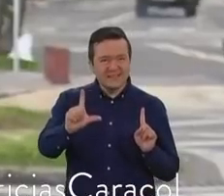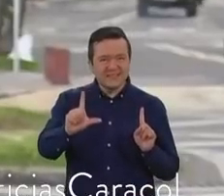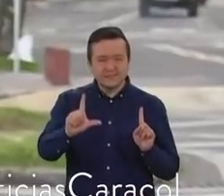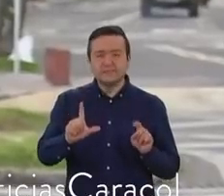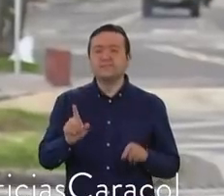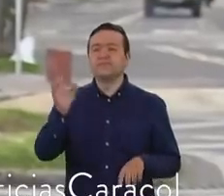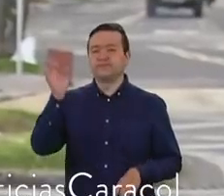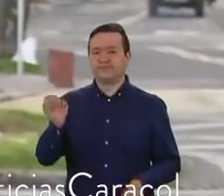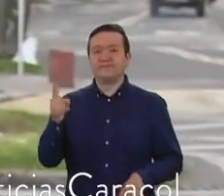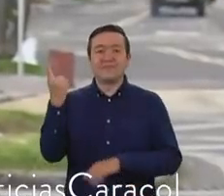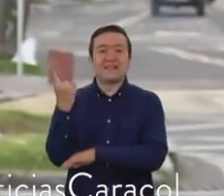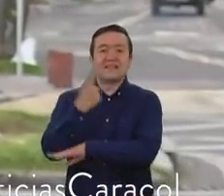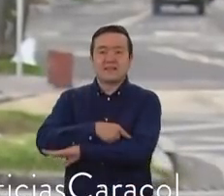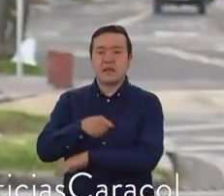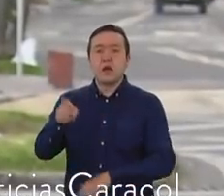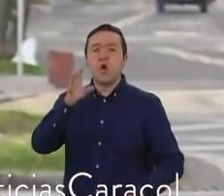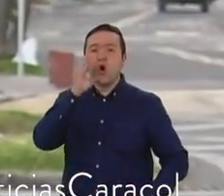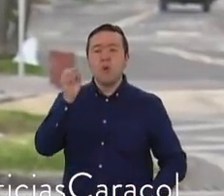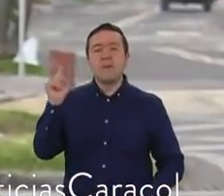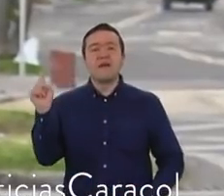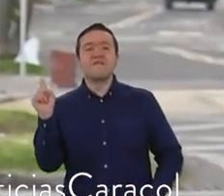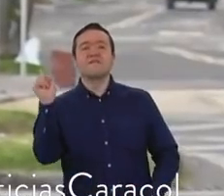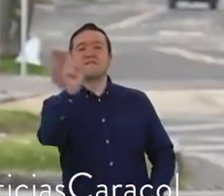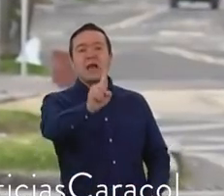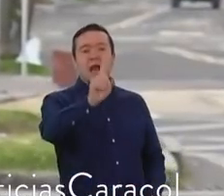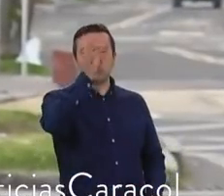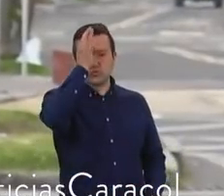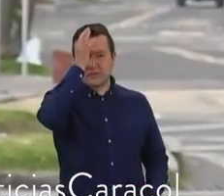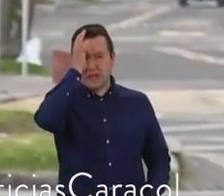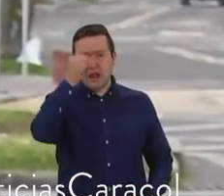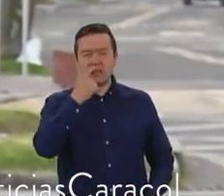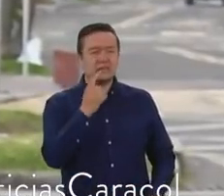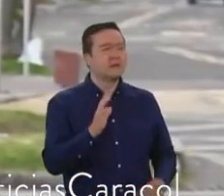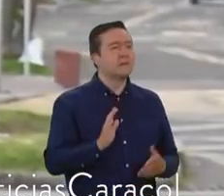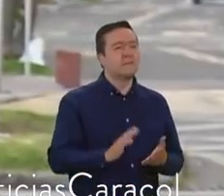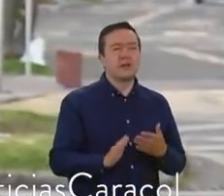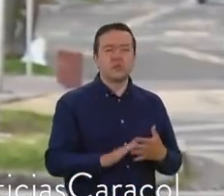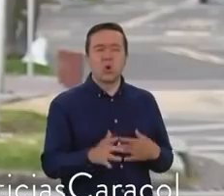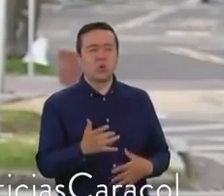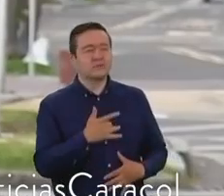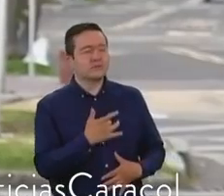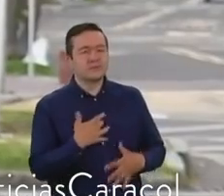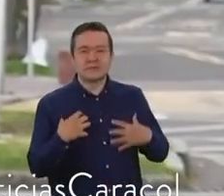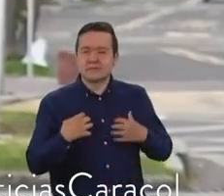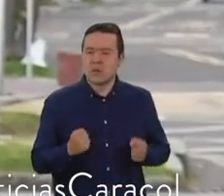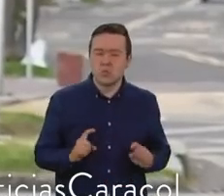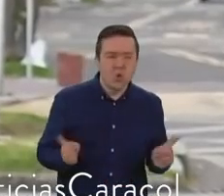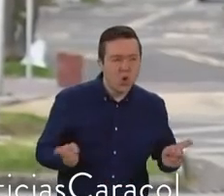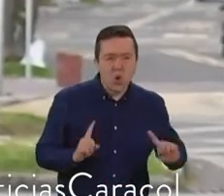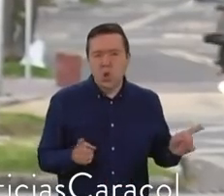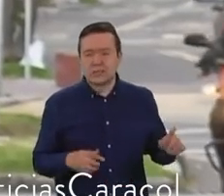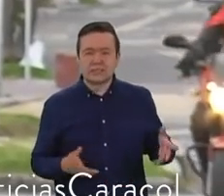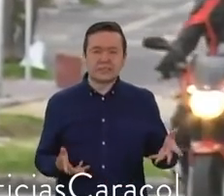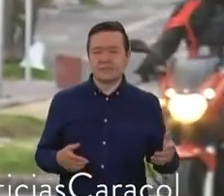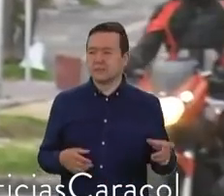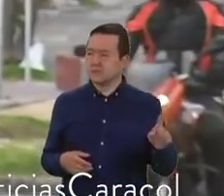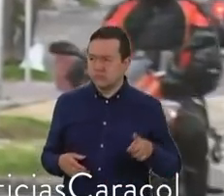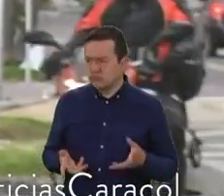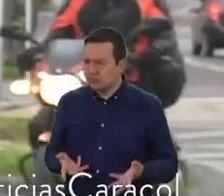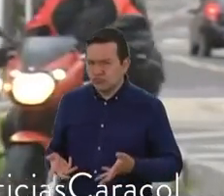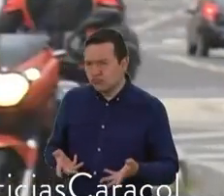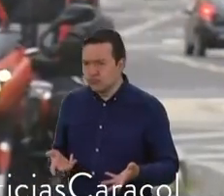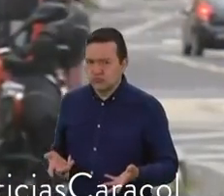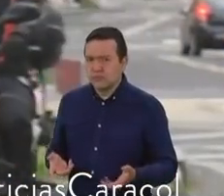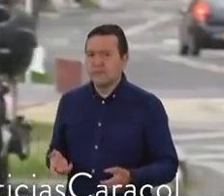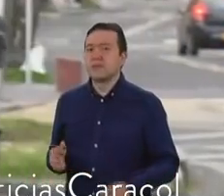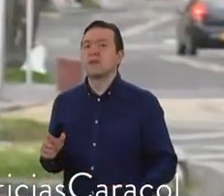el presunto agresor, va a una clínica diciendo que tiene problemas de salud. Inmediatamente ese mismo lunes la